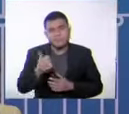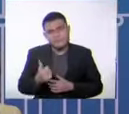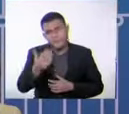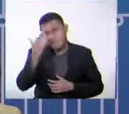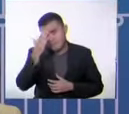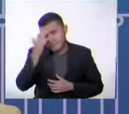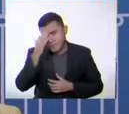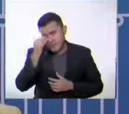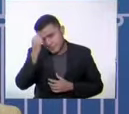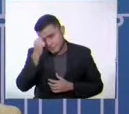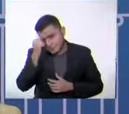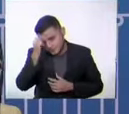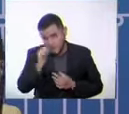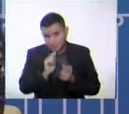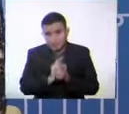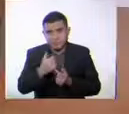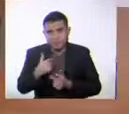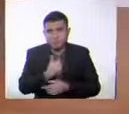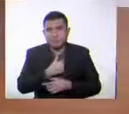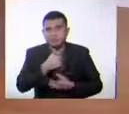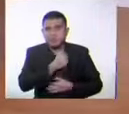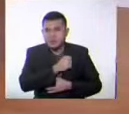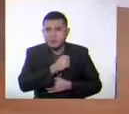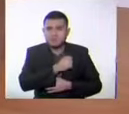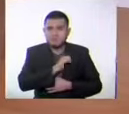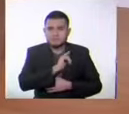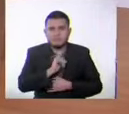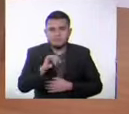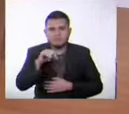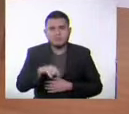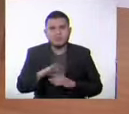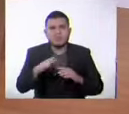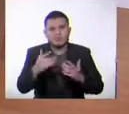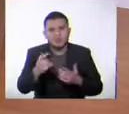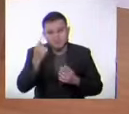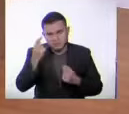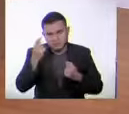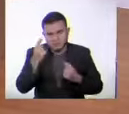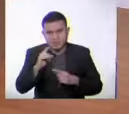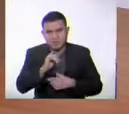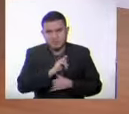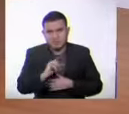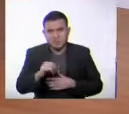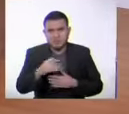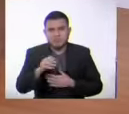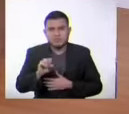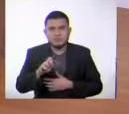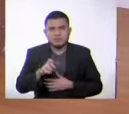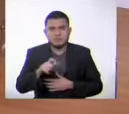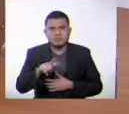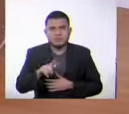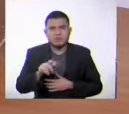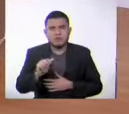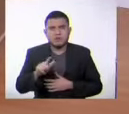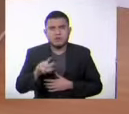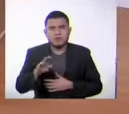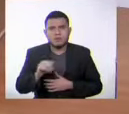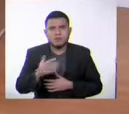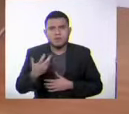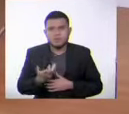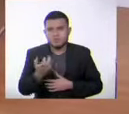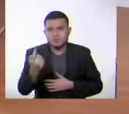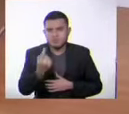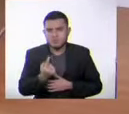es nuestra propia identidad. ¿Qué vamos a entender por identidad sexual, Alba? Cada persona